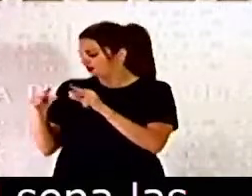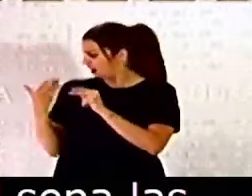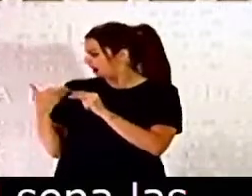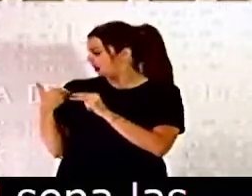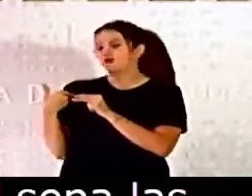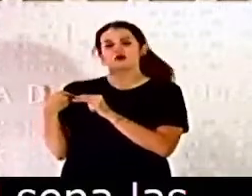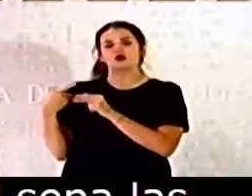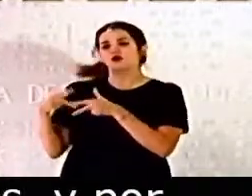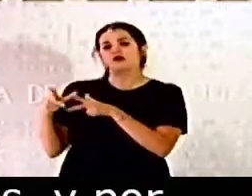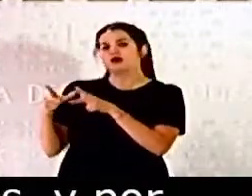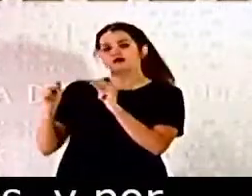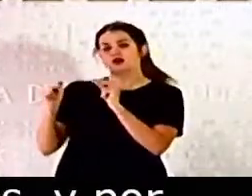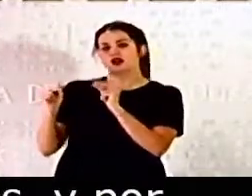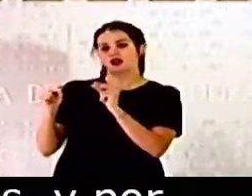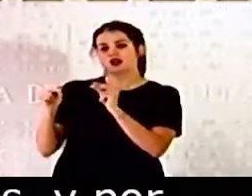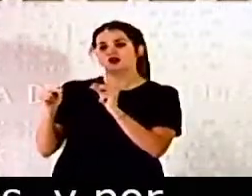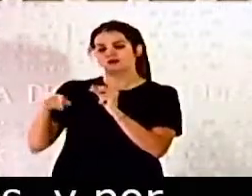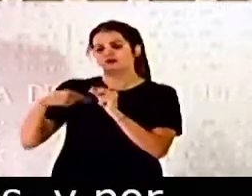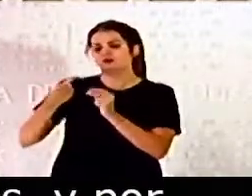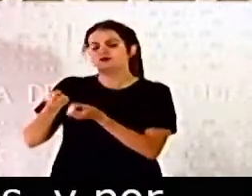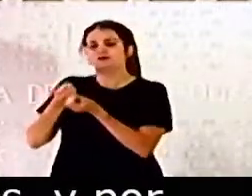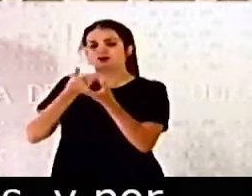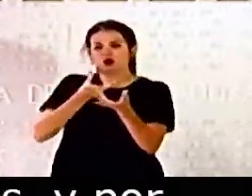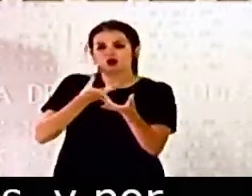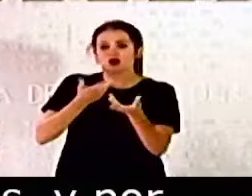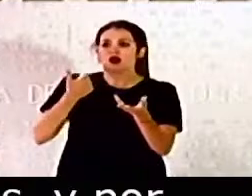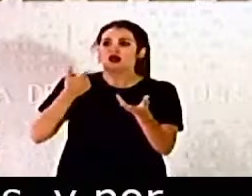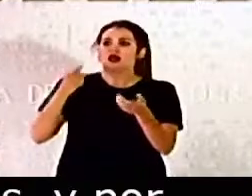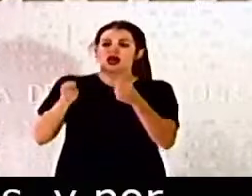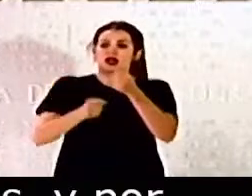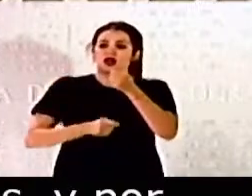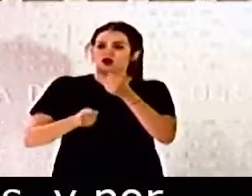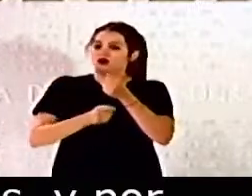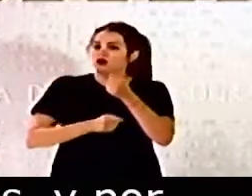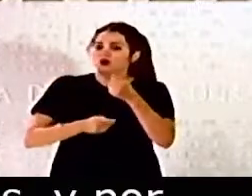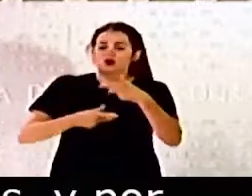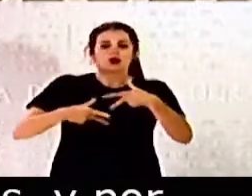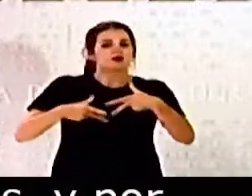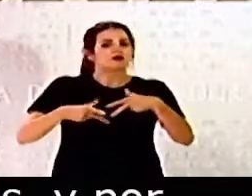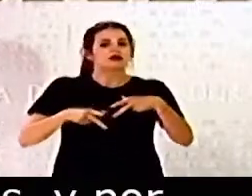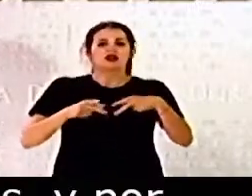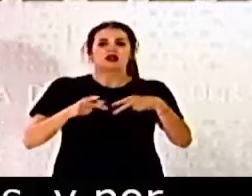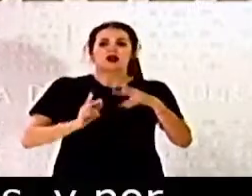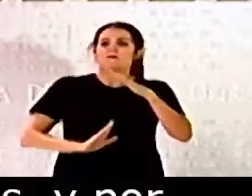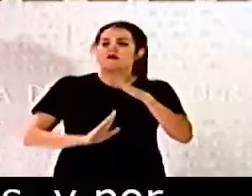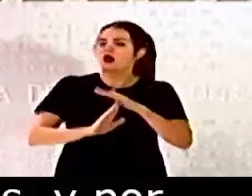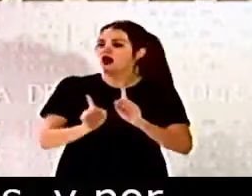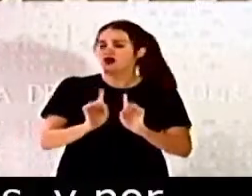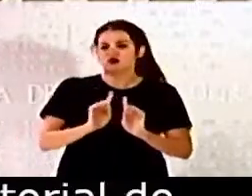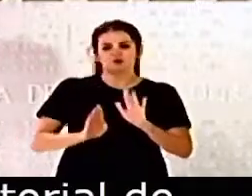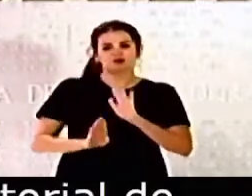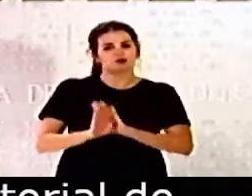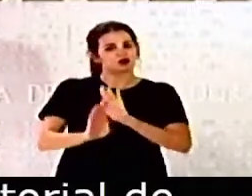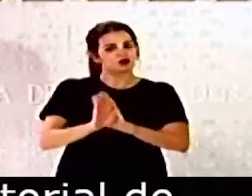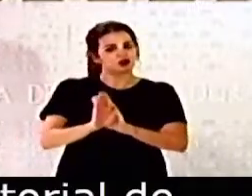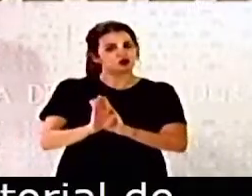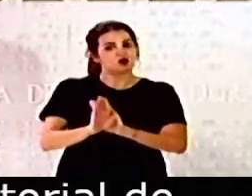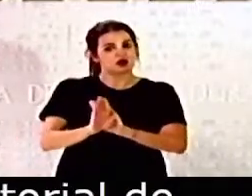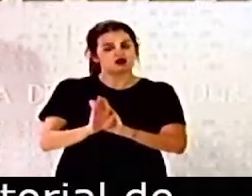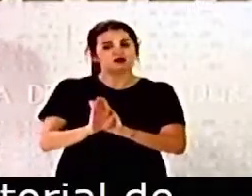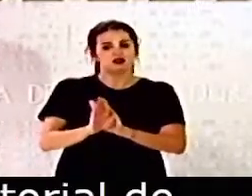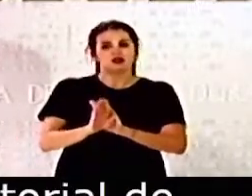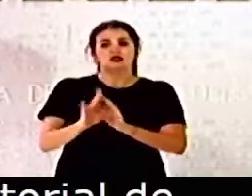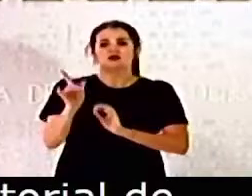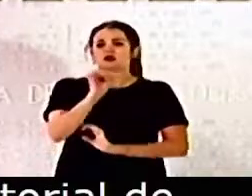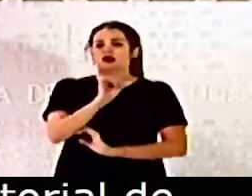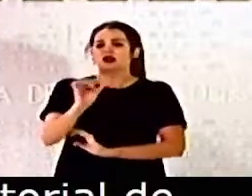pocos minutos. Ya les digo que no lo vamos a suspender en agosto, el Consejo Interterritorial del Sistema Nacional de Salud. En principio, para la